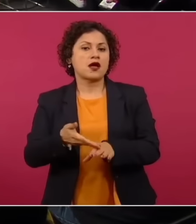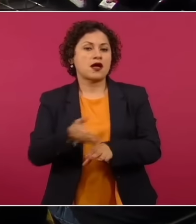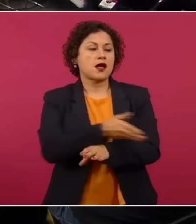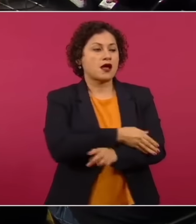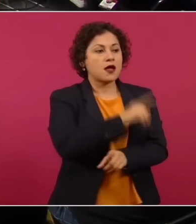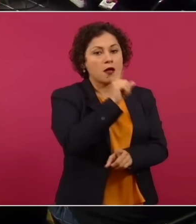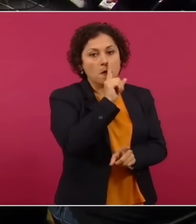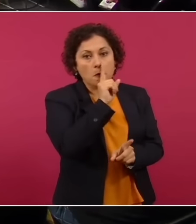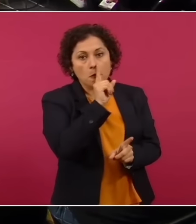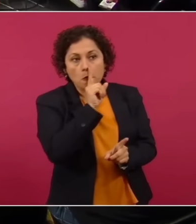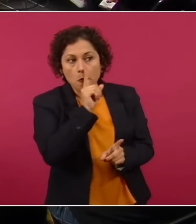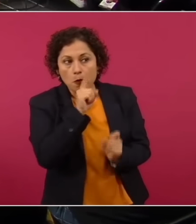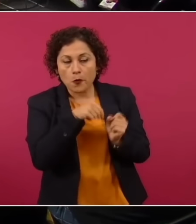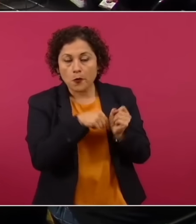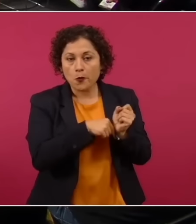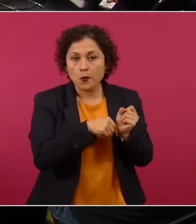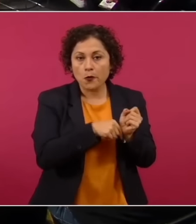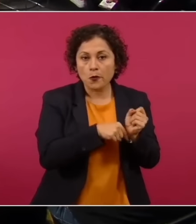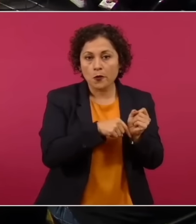Y ya.